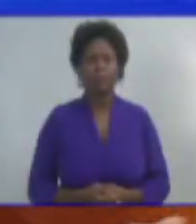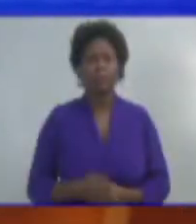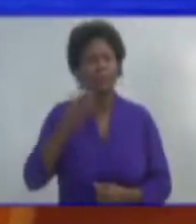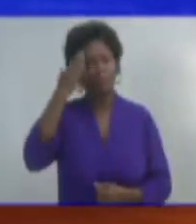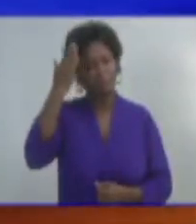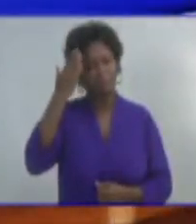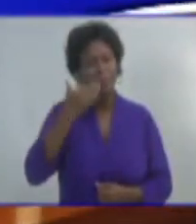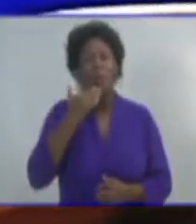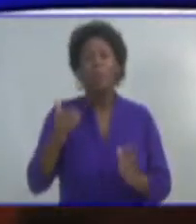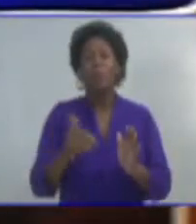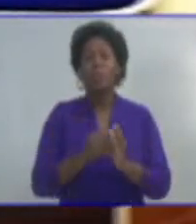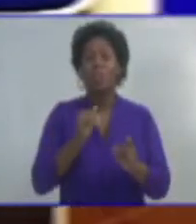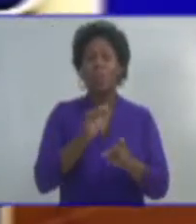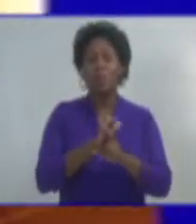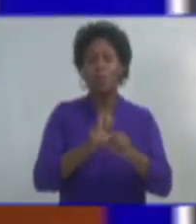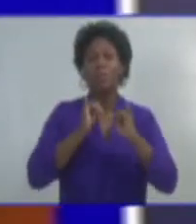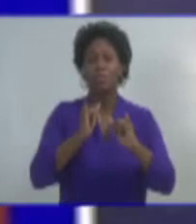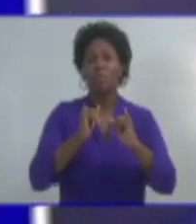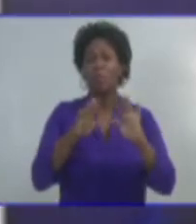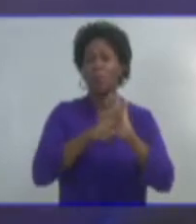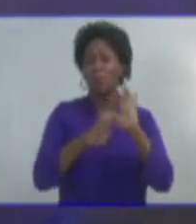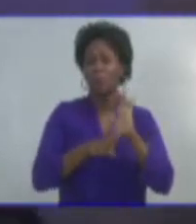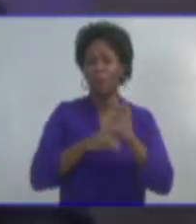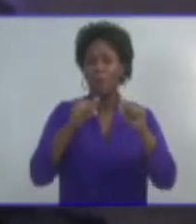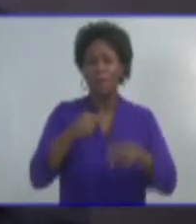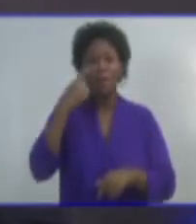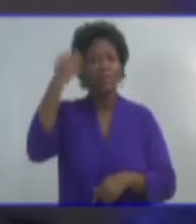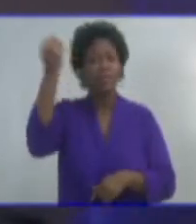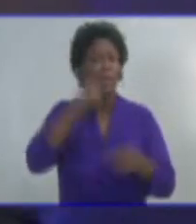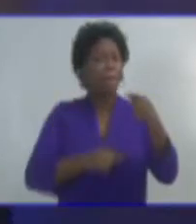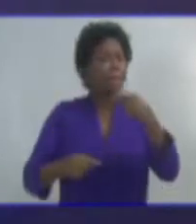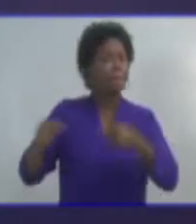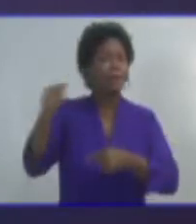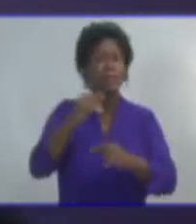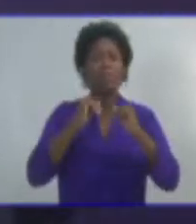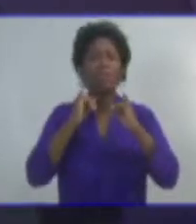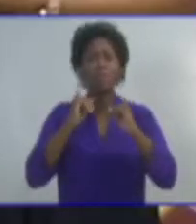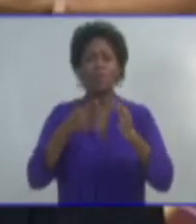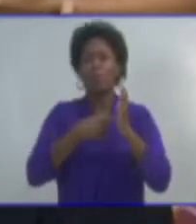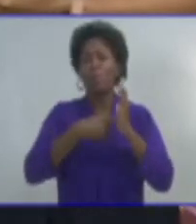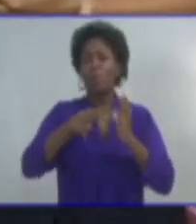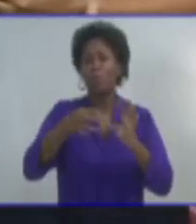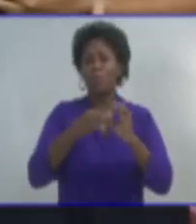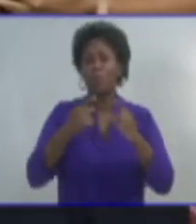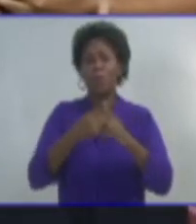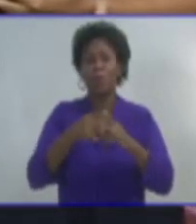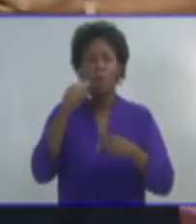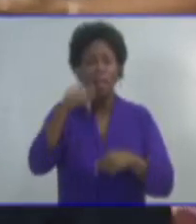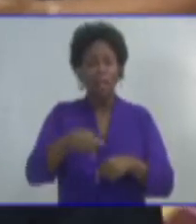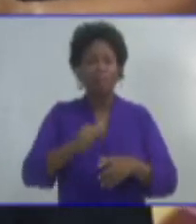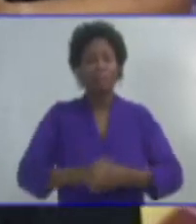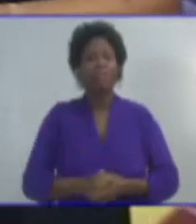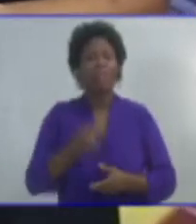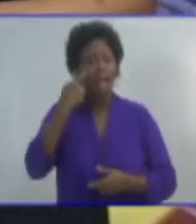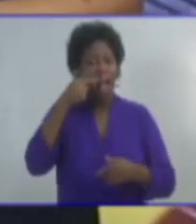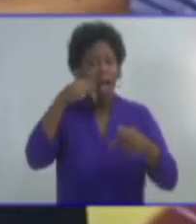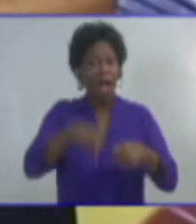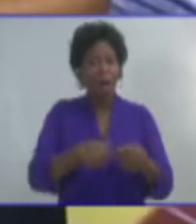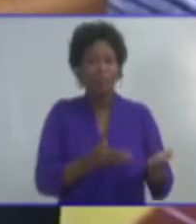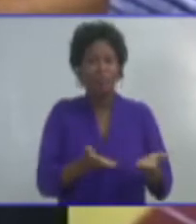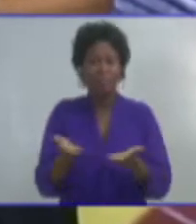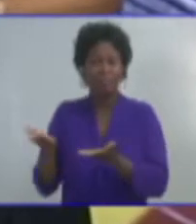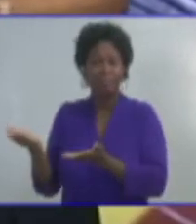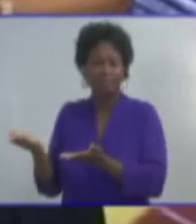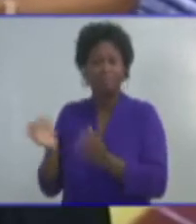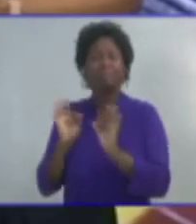Muy buenas tardes, amigos. Inicia el informativo A Tiempo, donde usted conocerá las principales noticias de la provincia, Cuba y el mundo. Y tengo el placer de recibir,